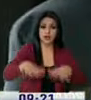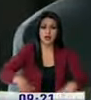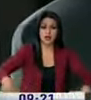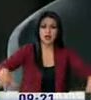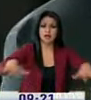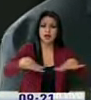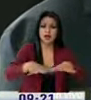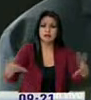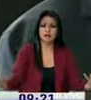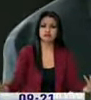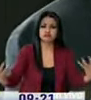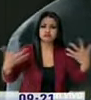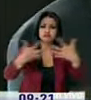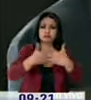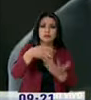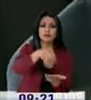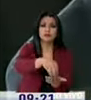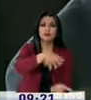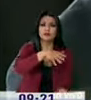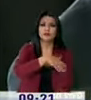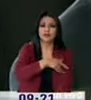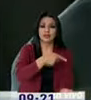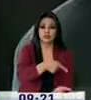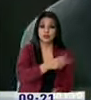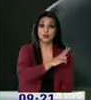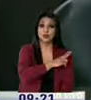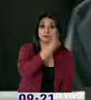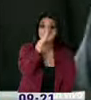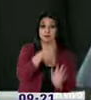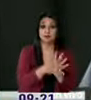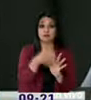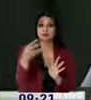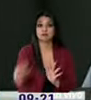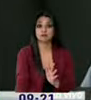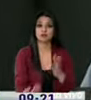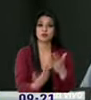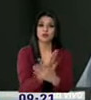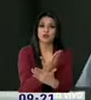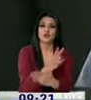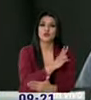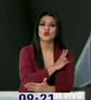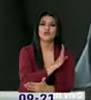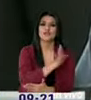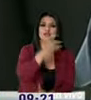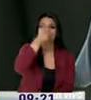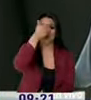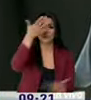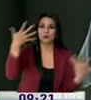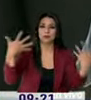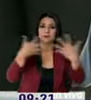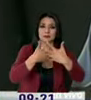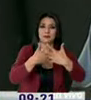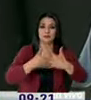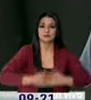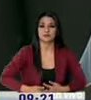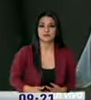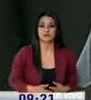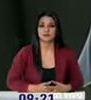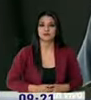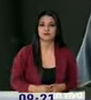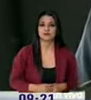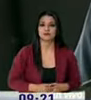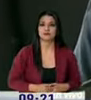la convivencia del proyecto de la extensión de la ESPE con la nueva Universidad de Santo Domingo.